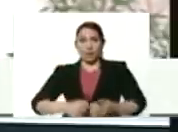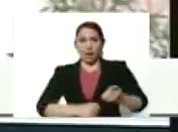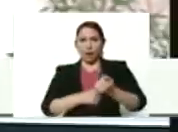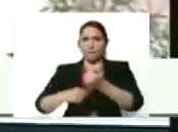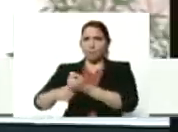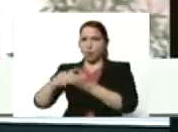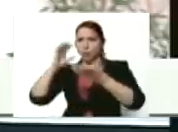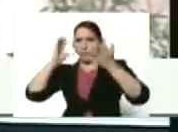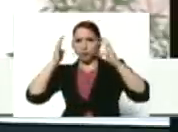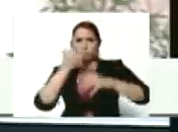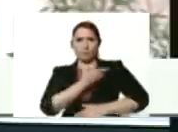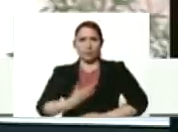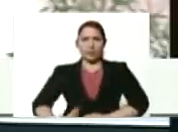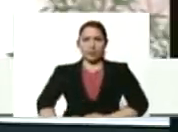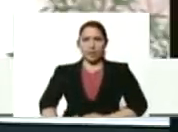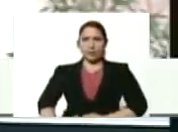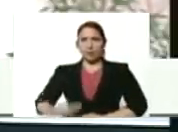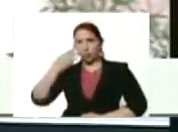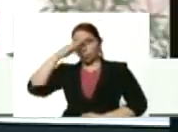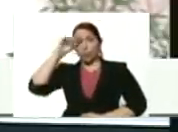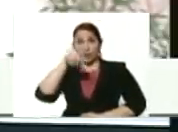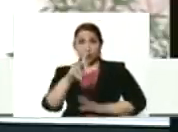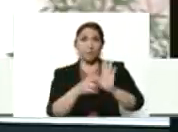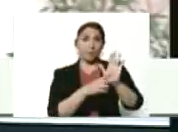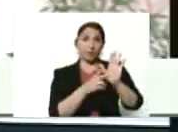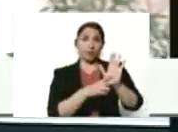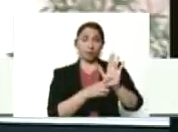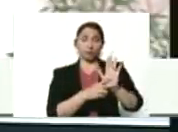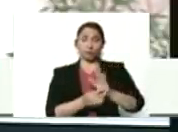Díaz-Canel, de Raúl. Esa es la verdad.